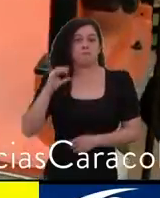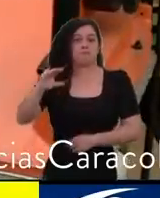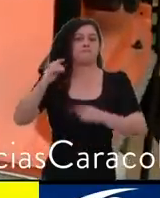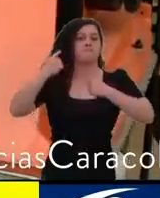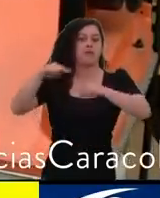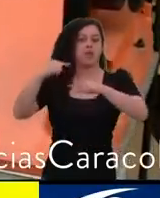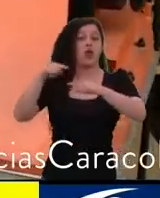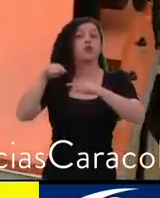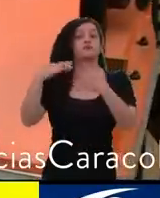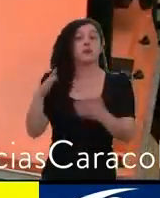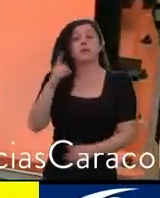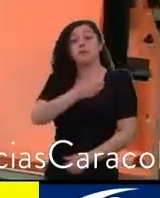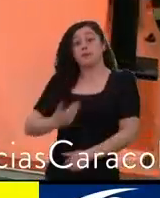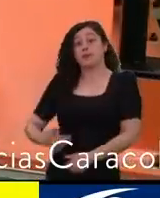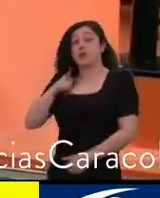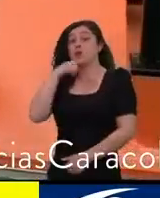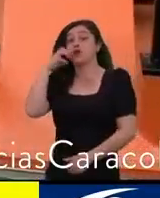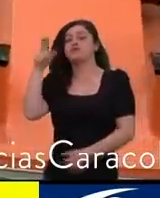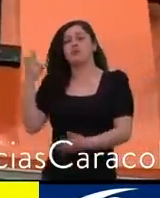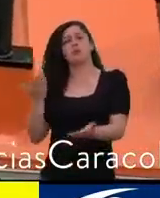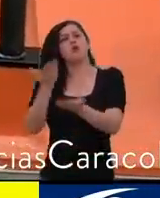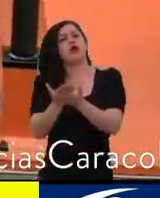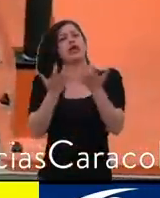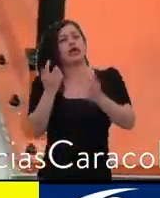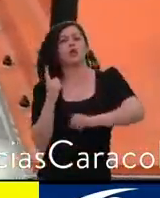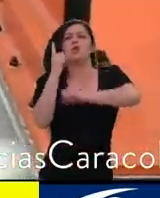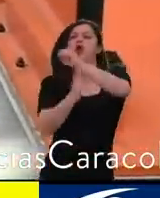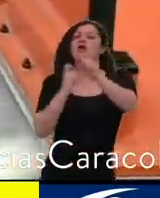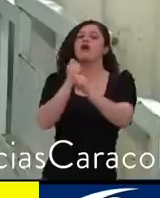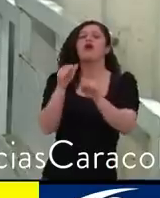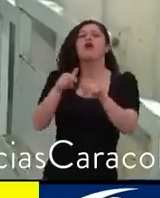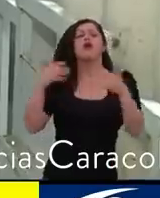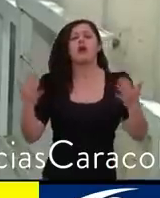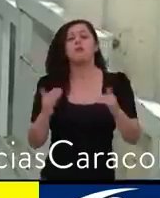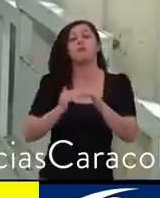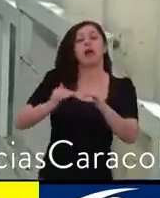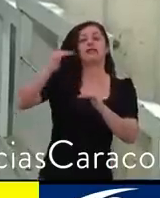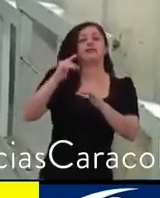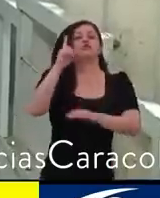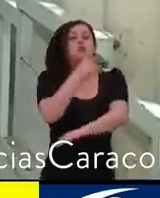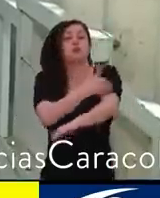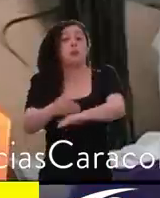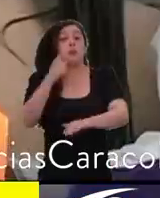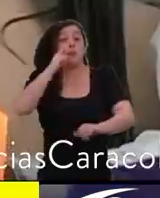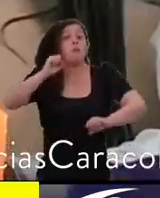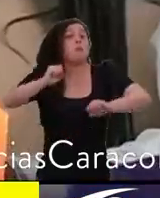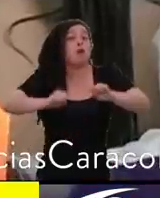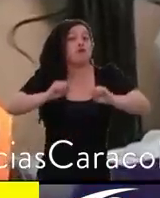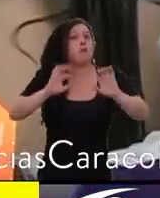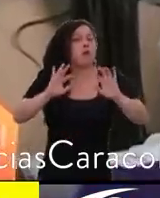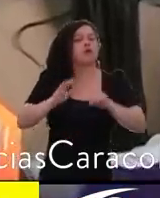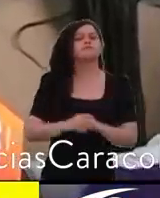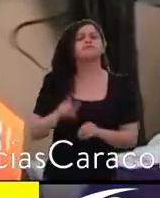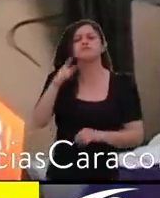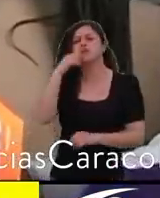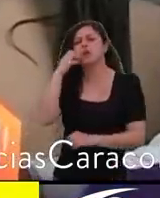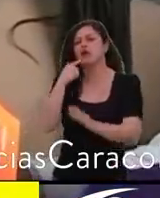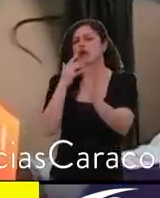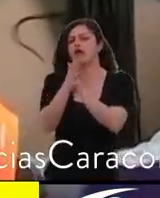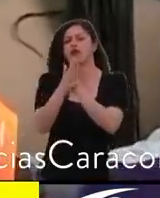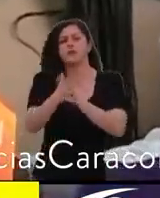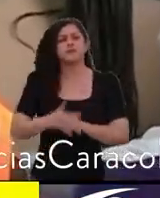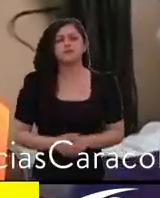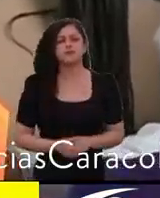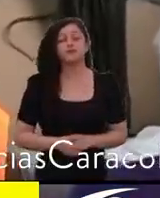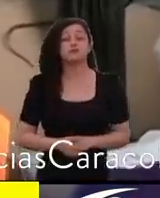desde su campaña, que el próximo año podría ser una realidad. Esto comentó. Es decir, solamente lo que